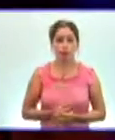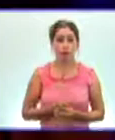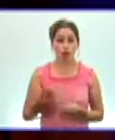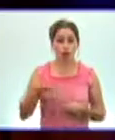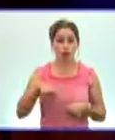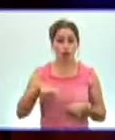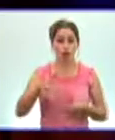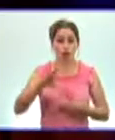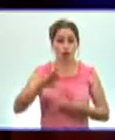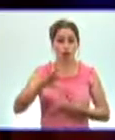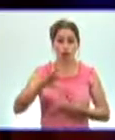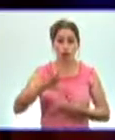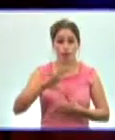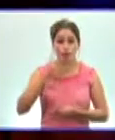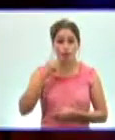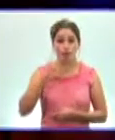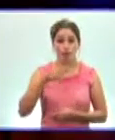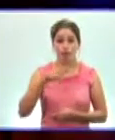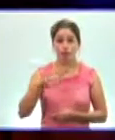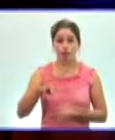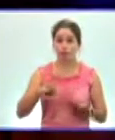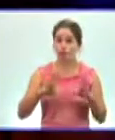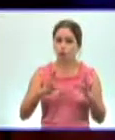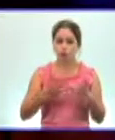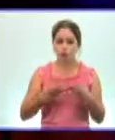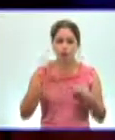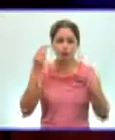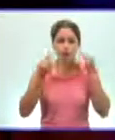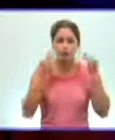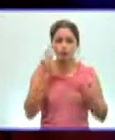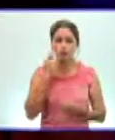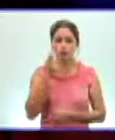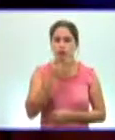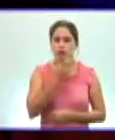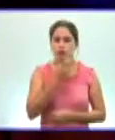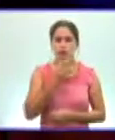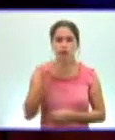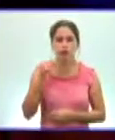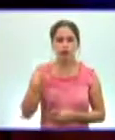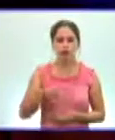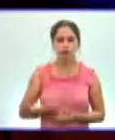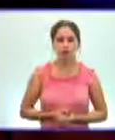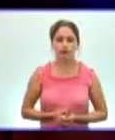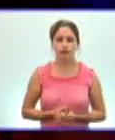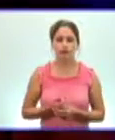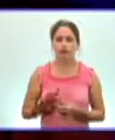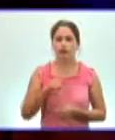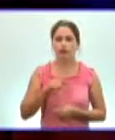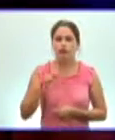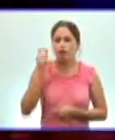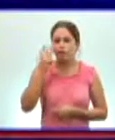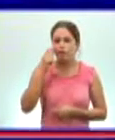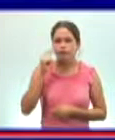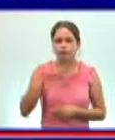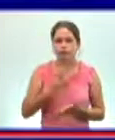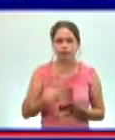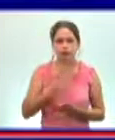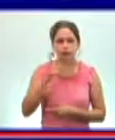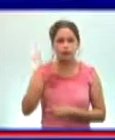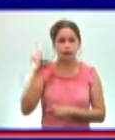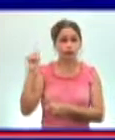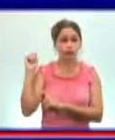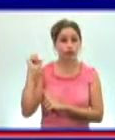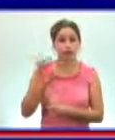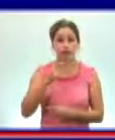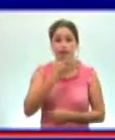América encuentren cada uno de estos ideales de José Martí en esa obra. Concluyo evidentemente con una cita de Fidel